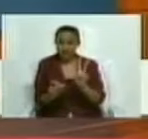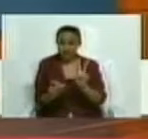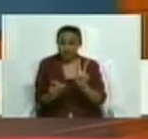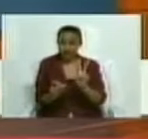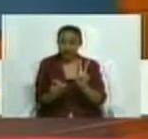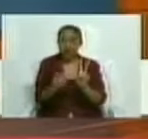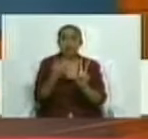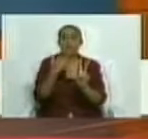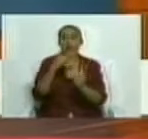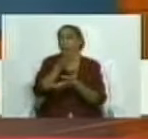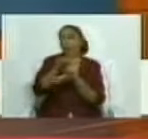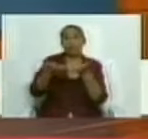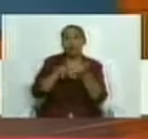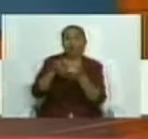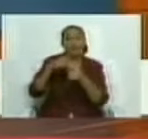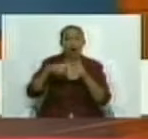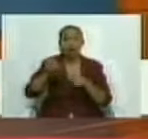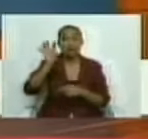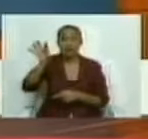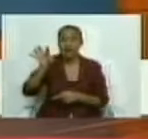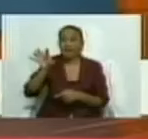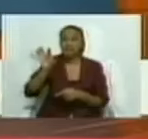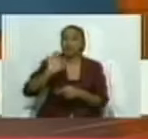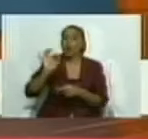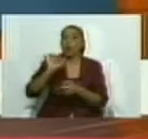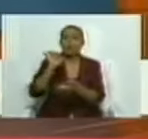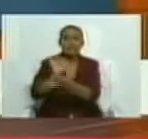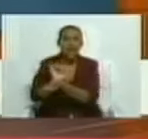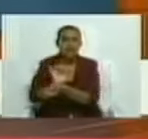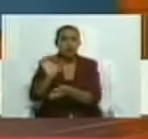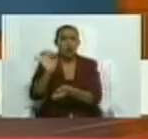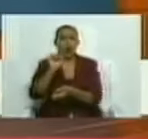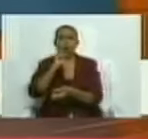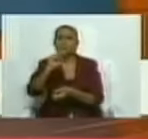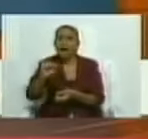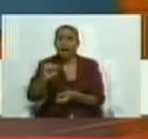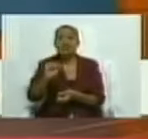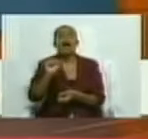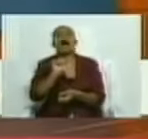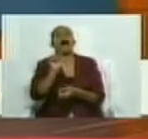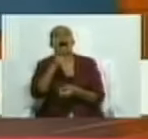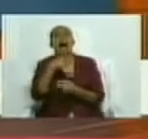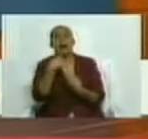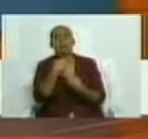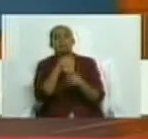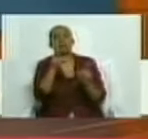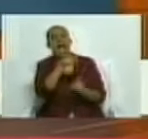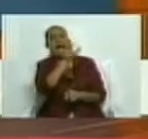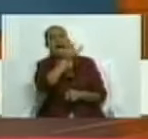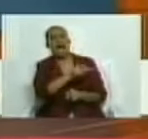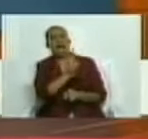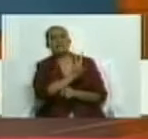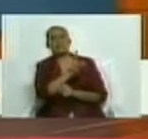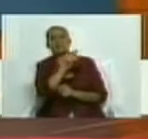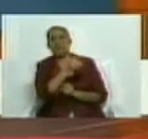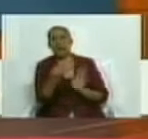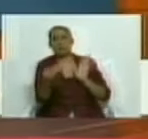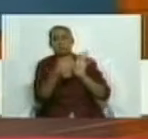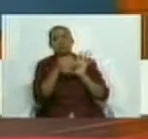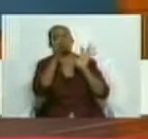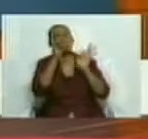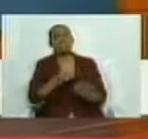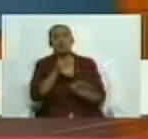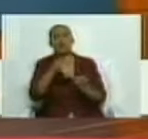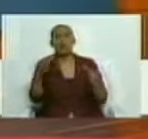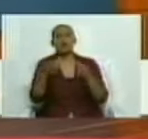aragua y finalmente qué Cuál es la excusa Cuál es la cuartada cuál es el disfraz que están realizando referir que eso